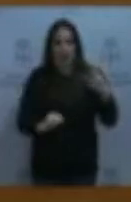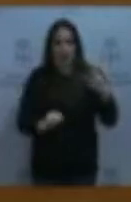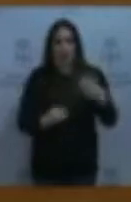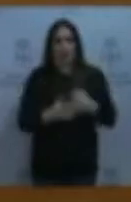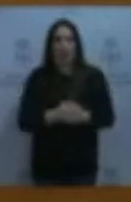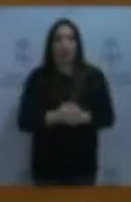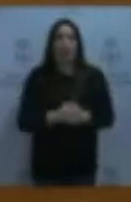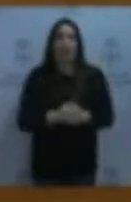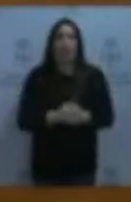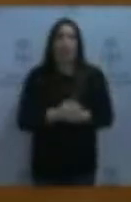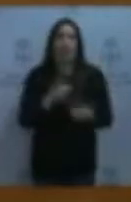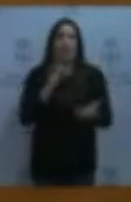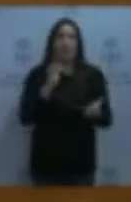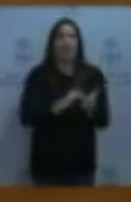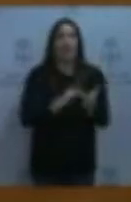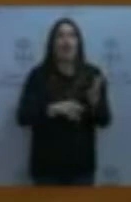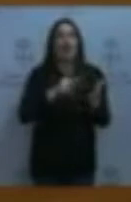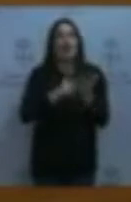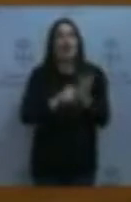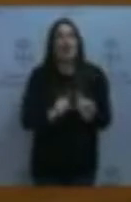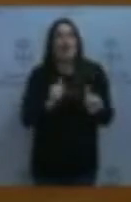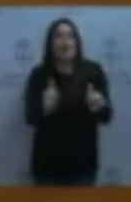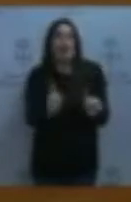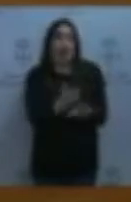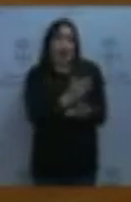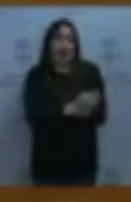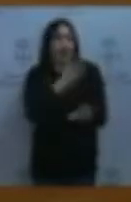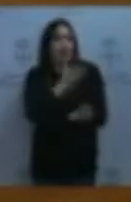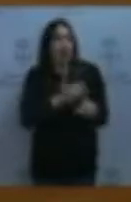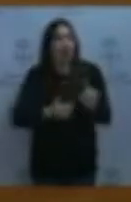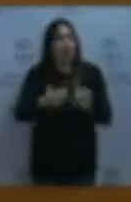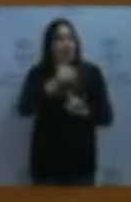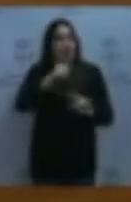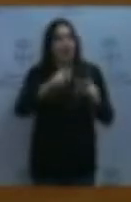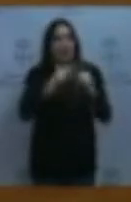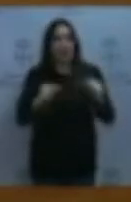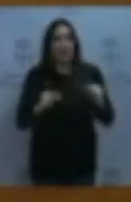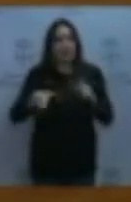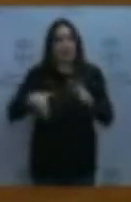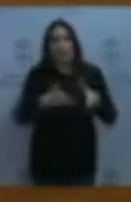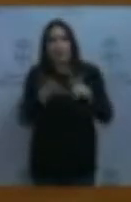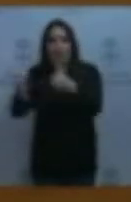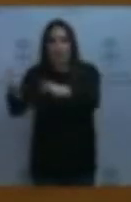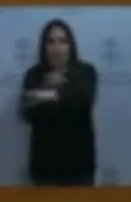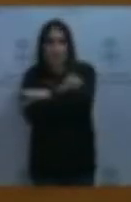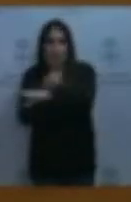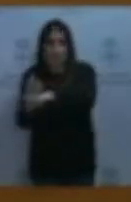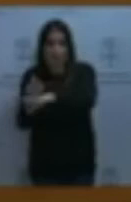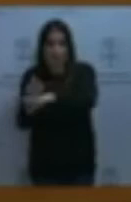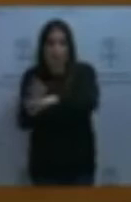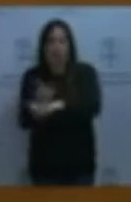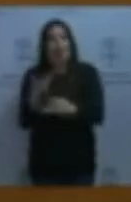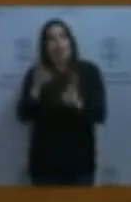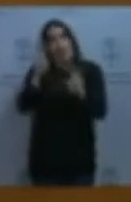Desde que empezaron las reivindicaciones para conseguir tener en Asturias una variante ferroviaria que sirviera